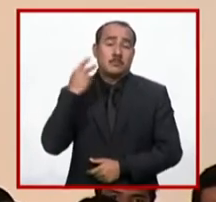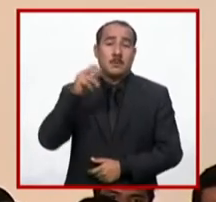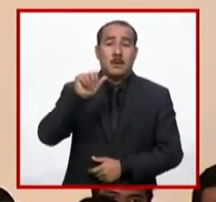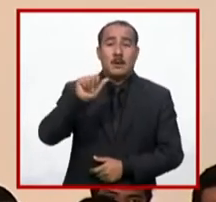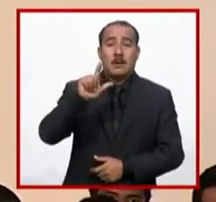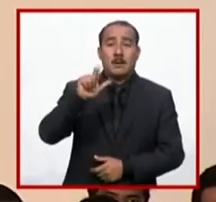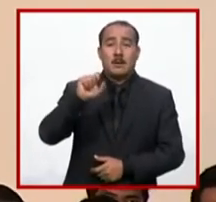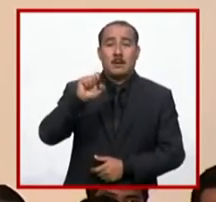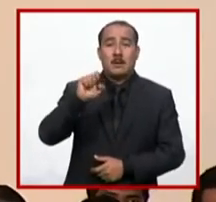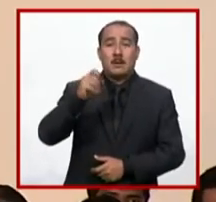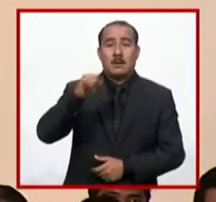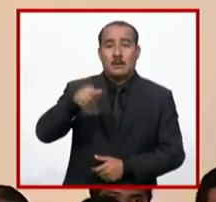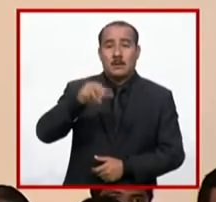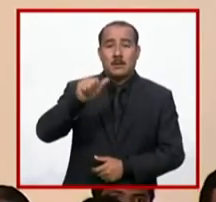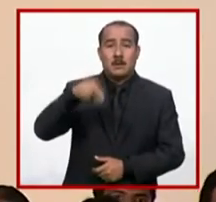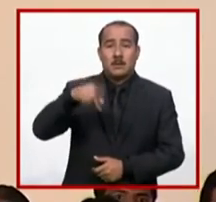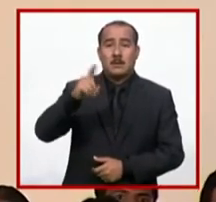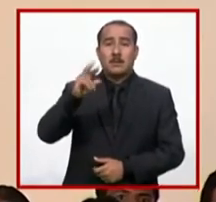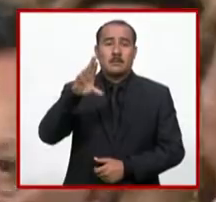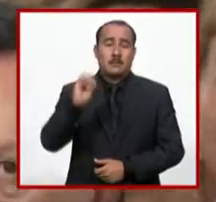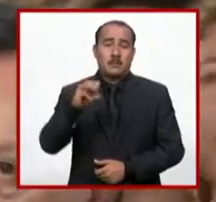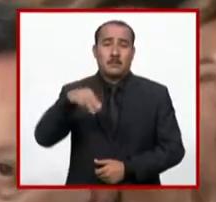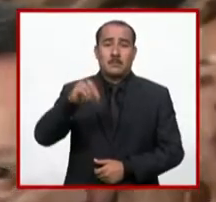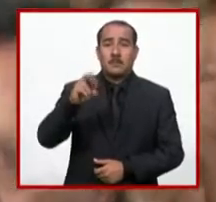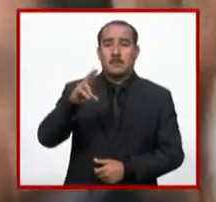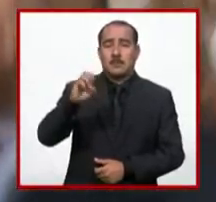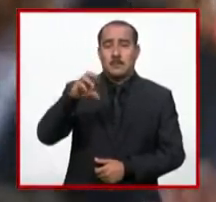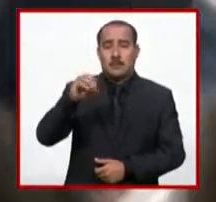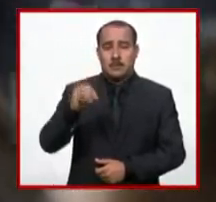Alejandro Moreno, mi hermano y amigo.